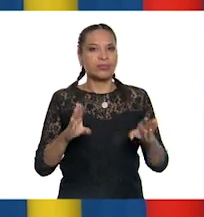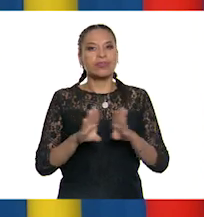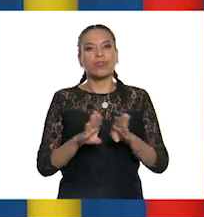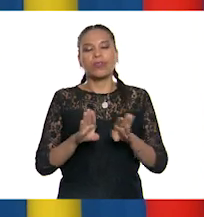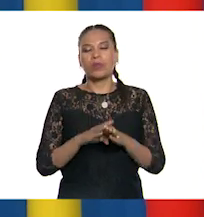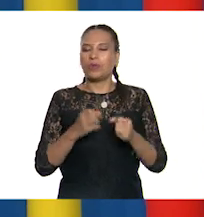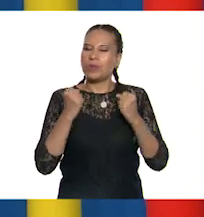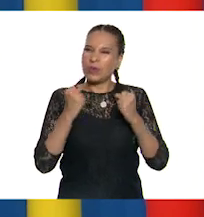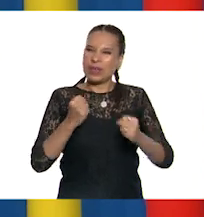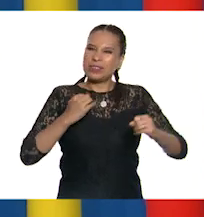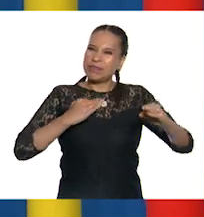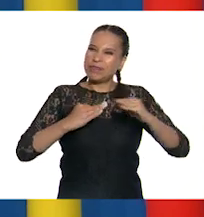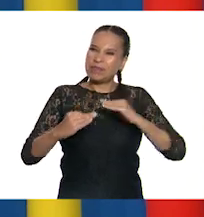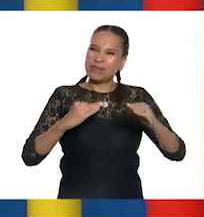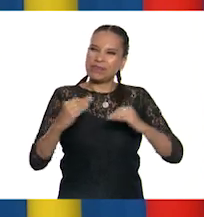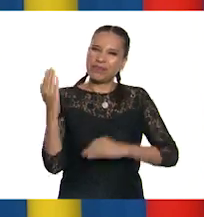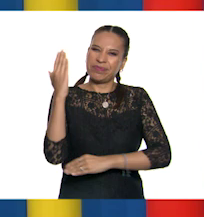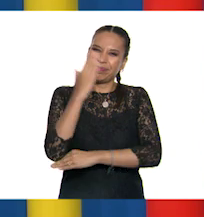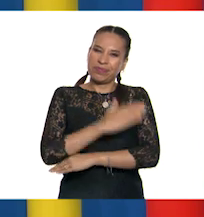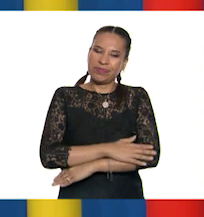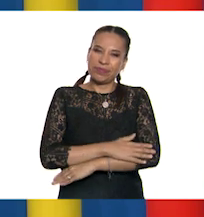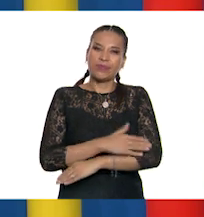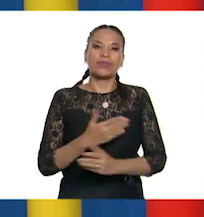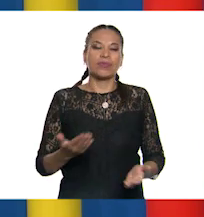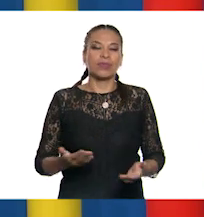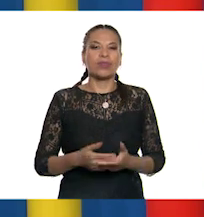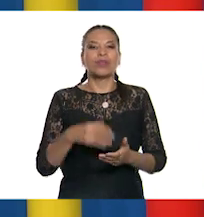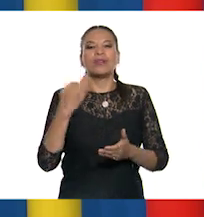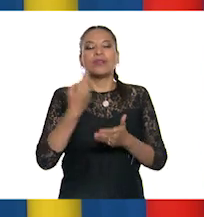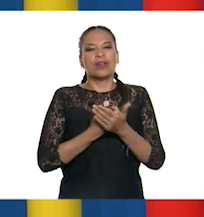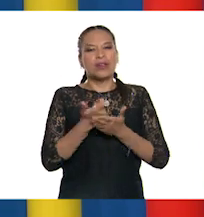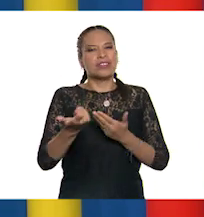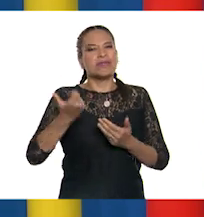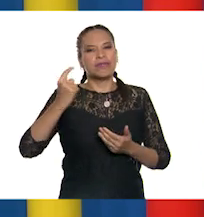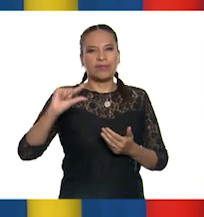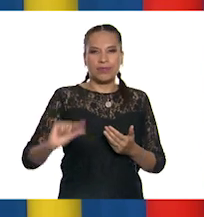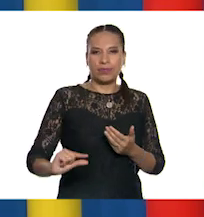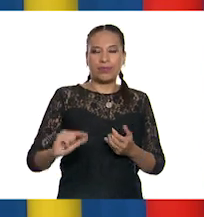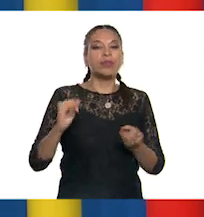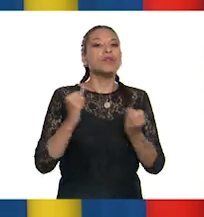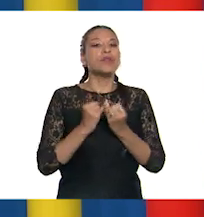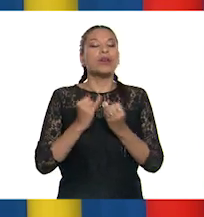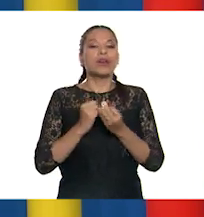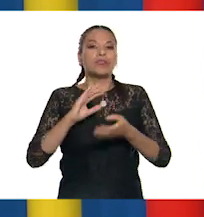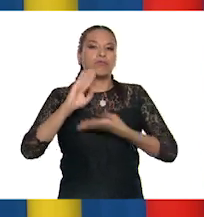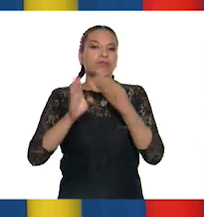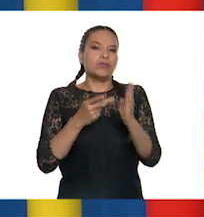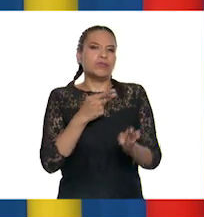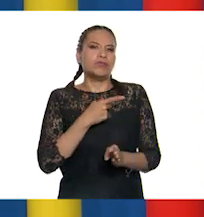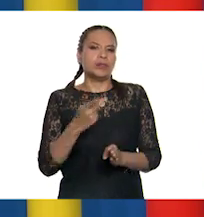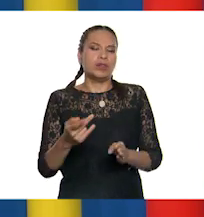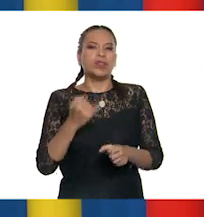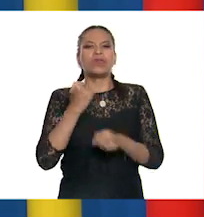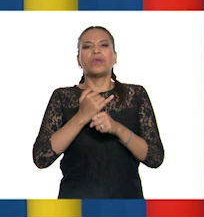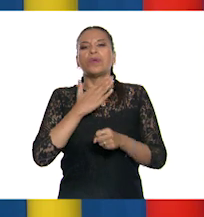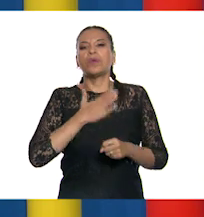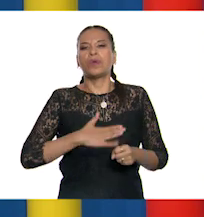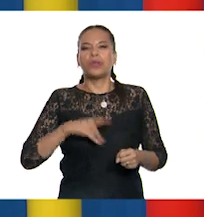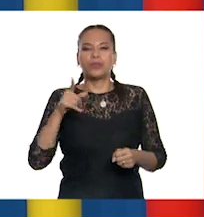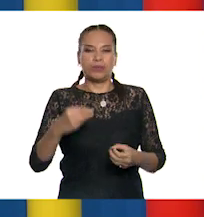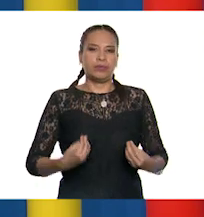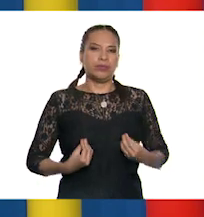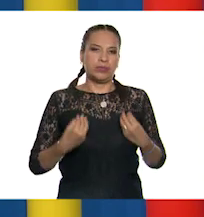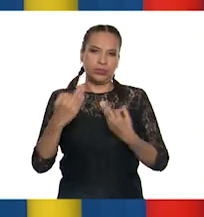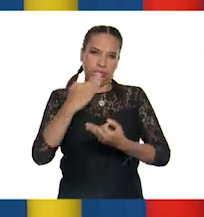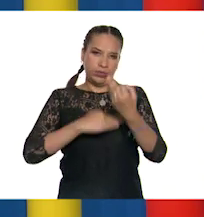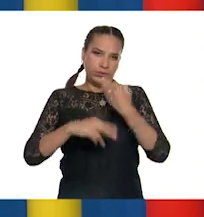las durísimas jornadas de trabajo, la escasa paga y en general el mundo de pobreza e injusticia en el que sobrevivía